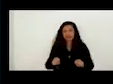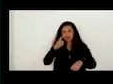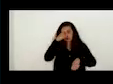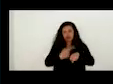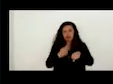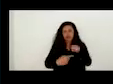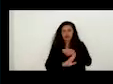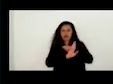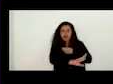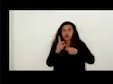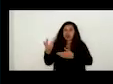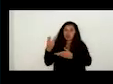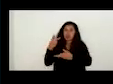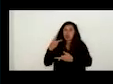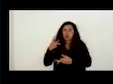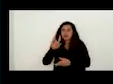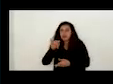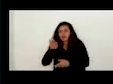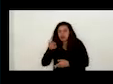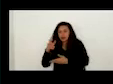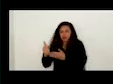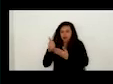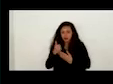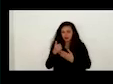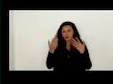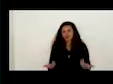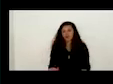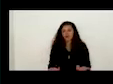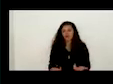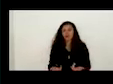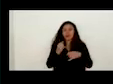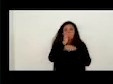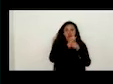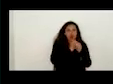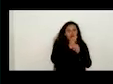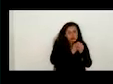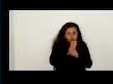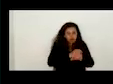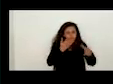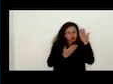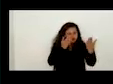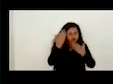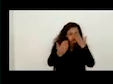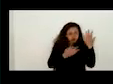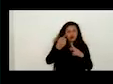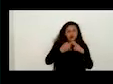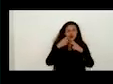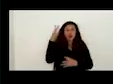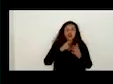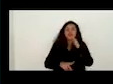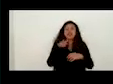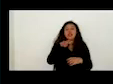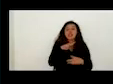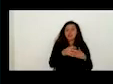embargo, los datos de todos los estudios que salieron a partir del 2019 y a la fecha